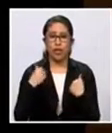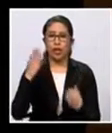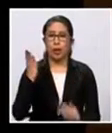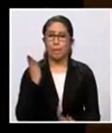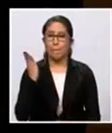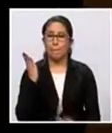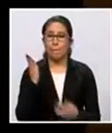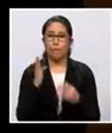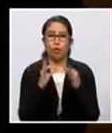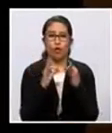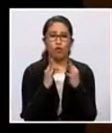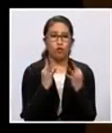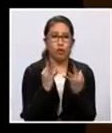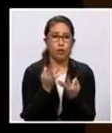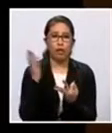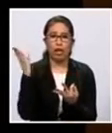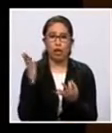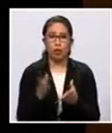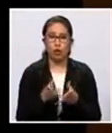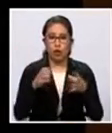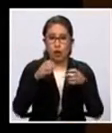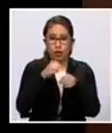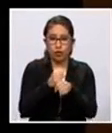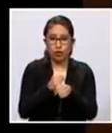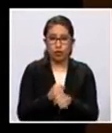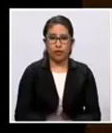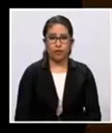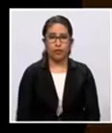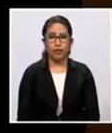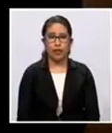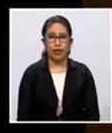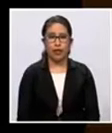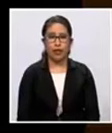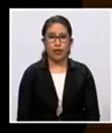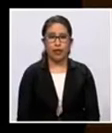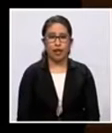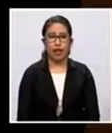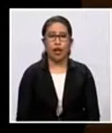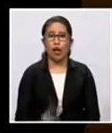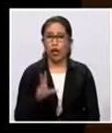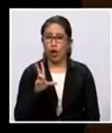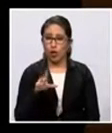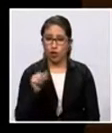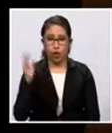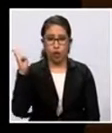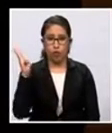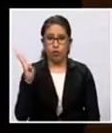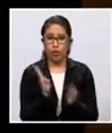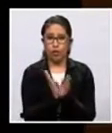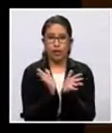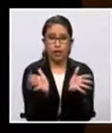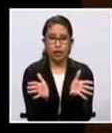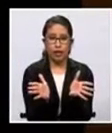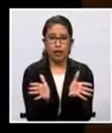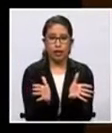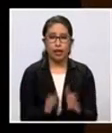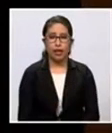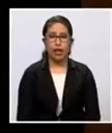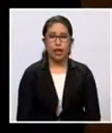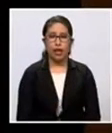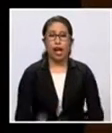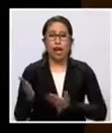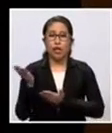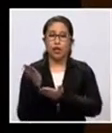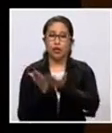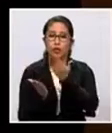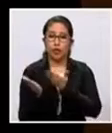inversión de aproximadamente 2 mil millones de bolivianos. Tampoco van a recibir los servidores públicos